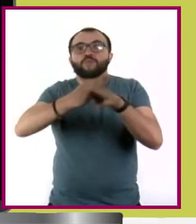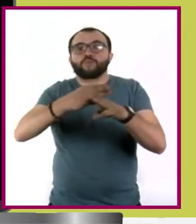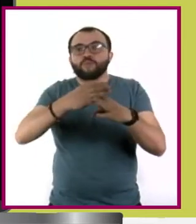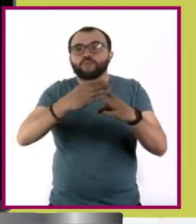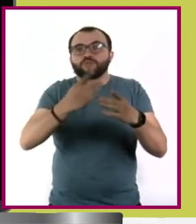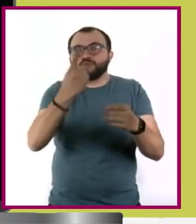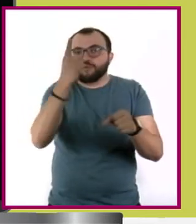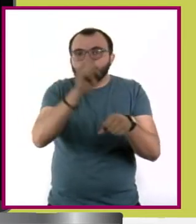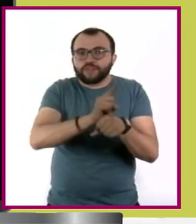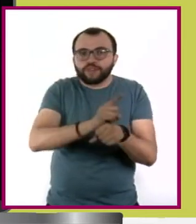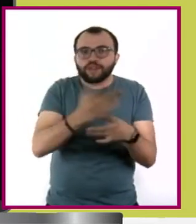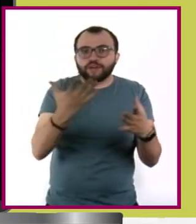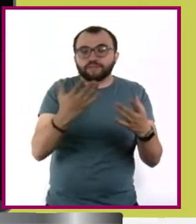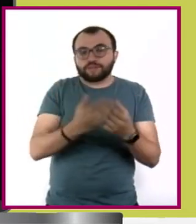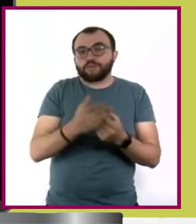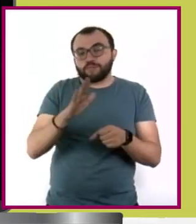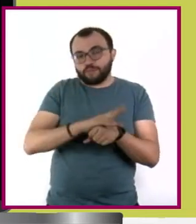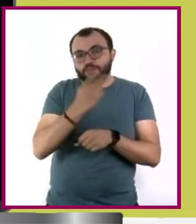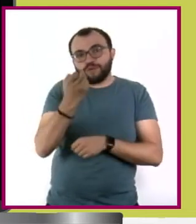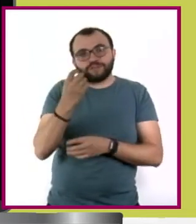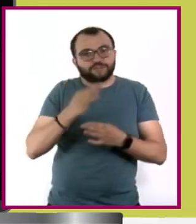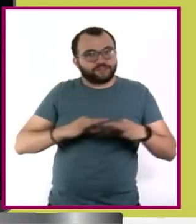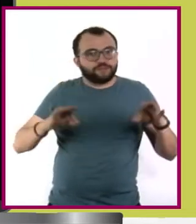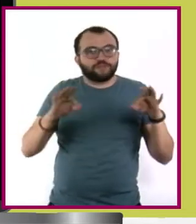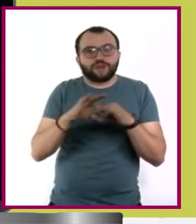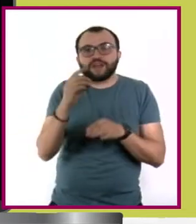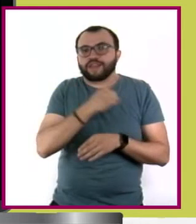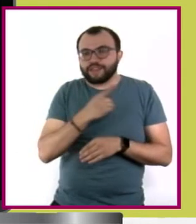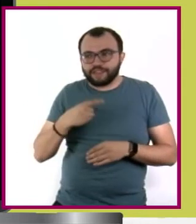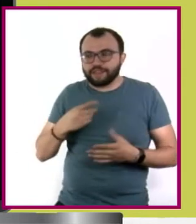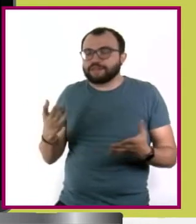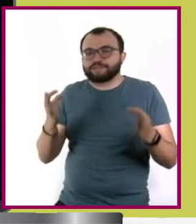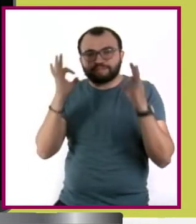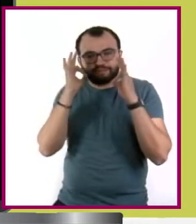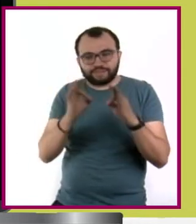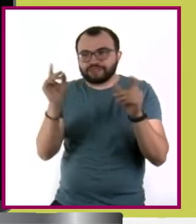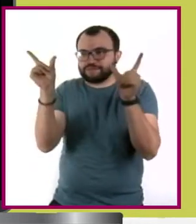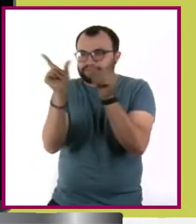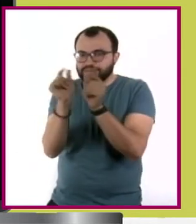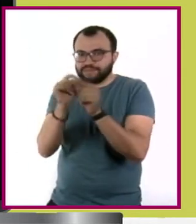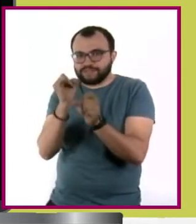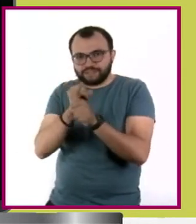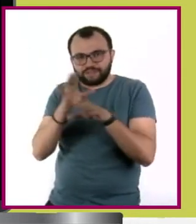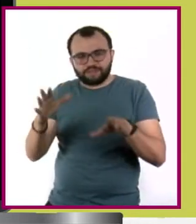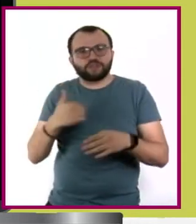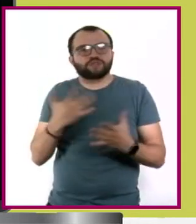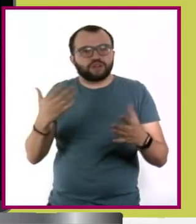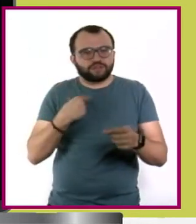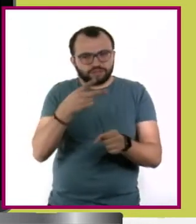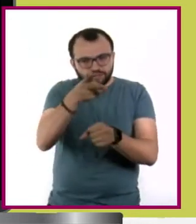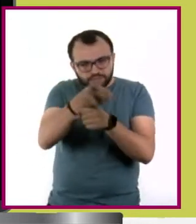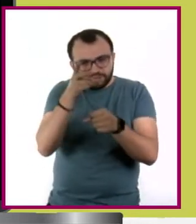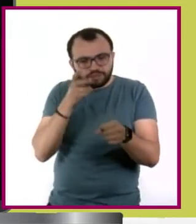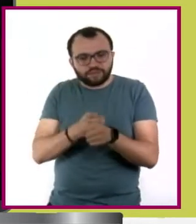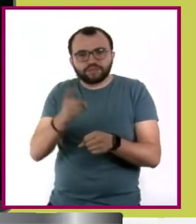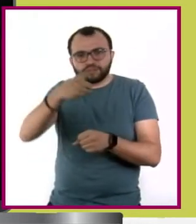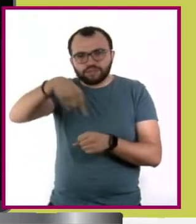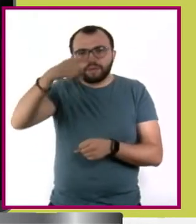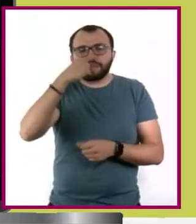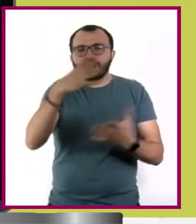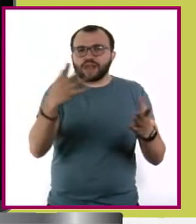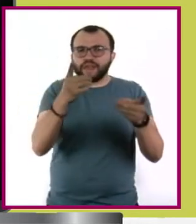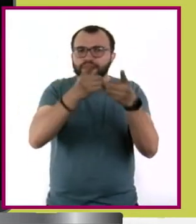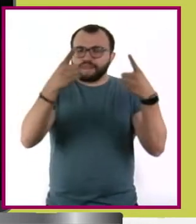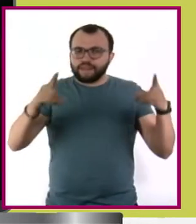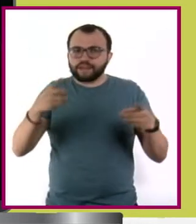vital que tengan excelentes resúmenes de la información. Bien, pues yo los invitaría a desarrollar